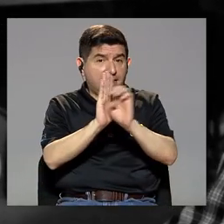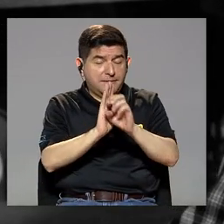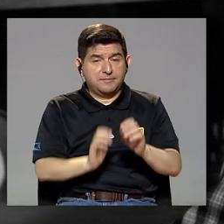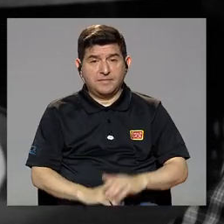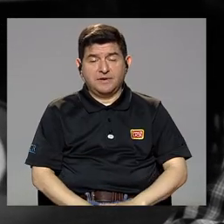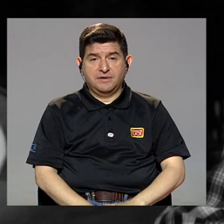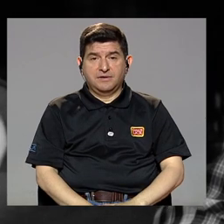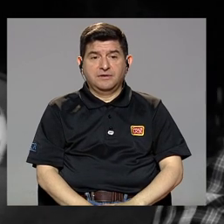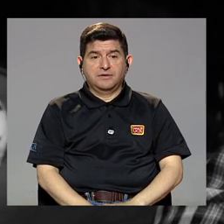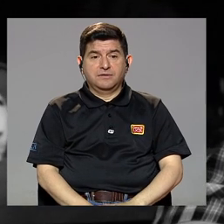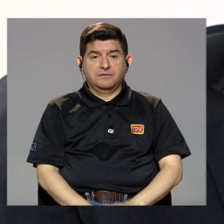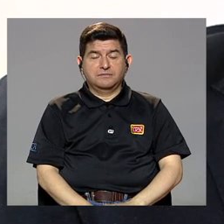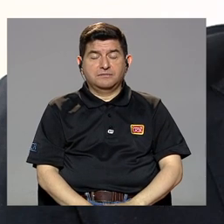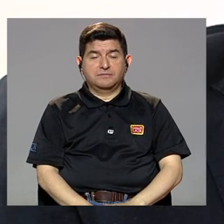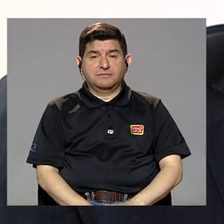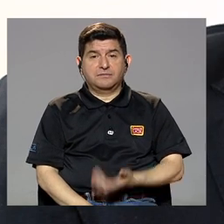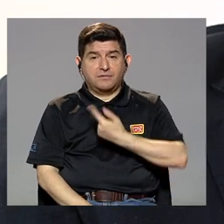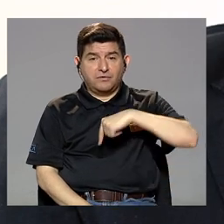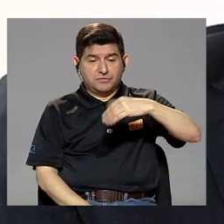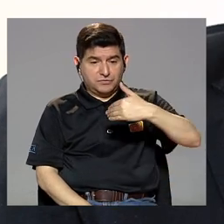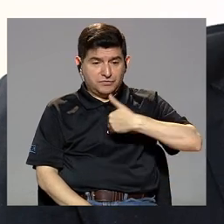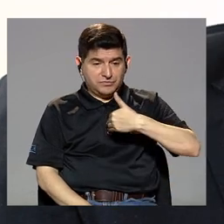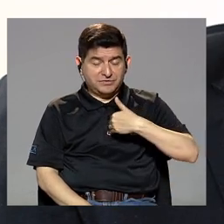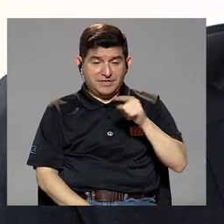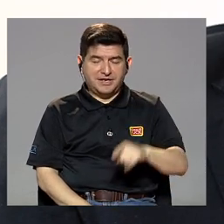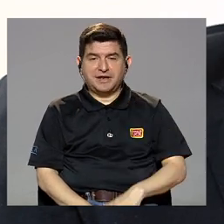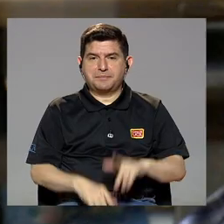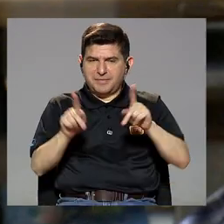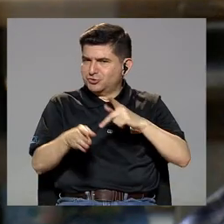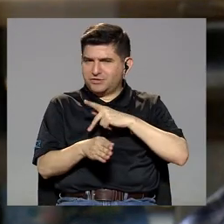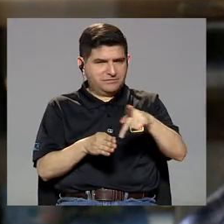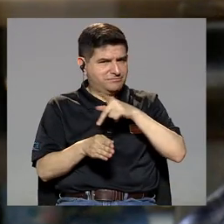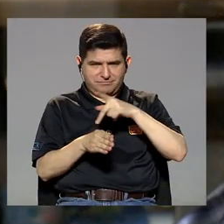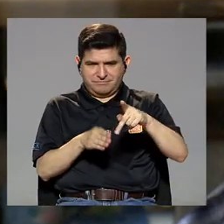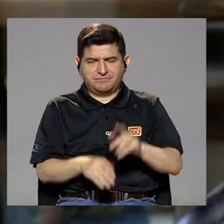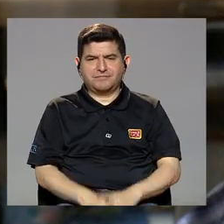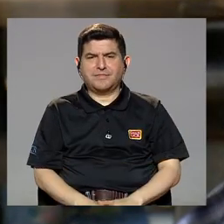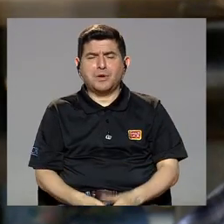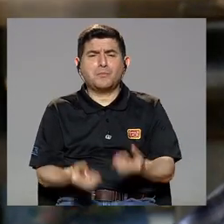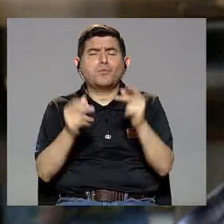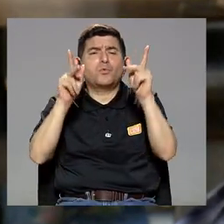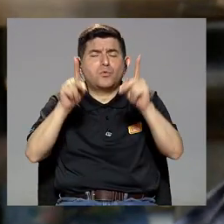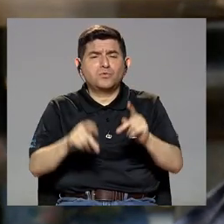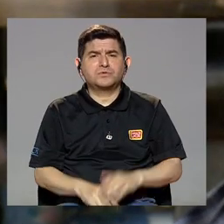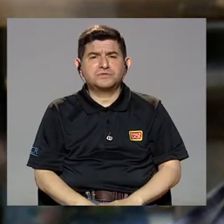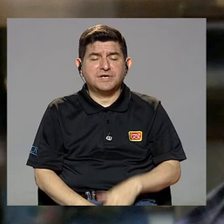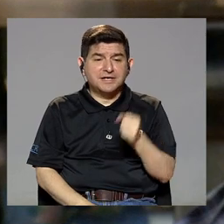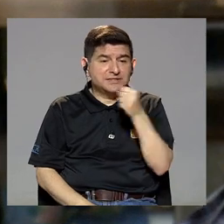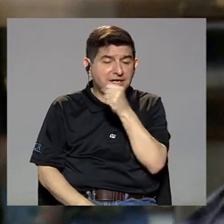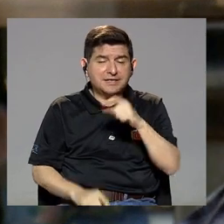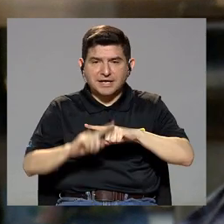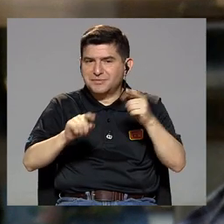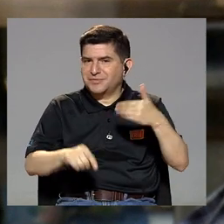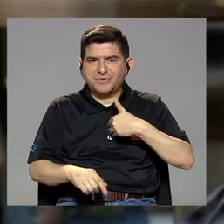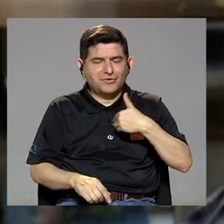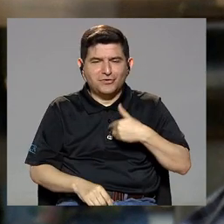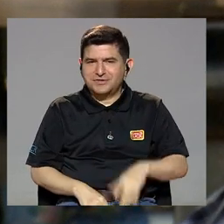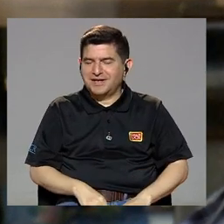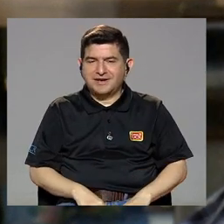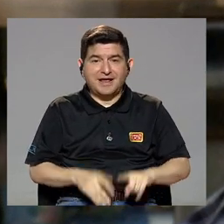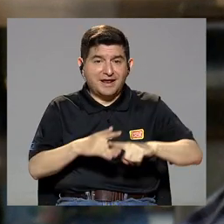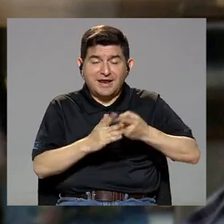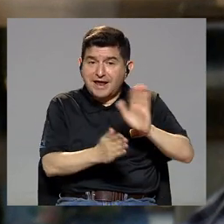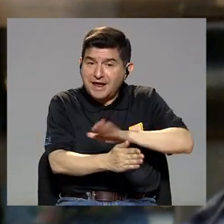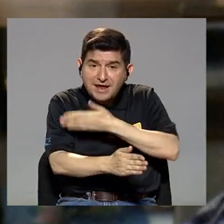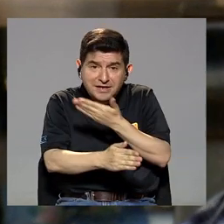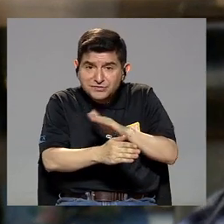cuando teníamos esos aficionados llegaba mucha gente que cantaba pero que no tenía instrumentos ni